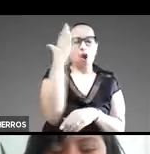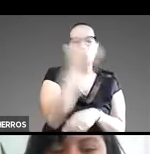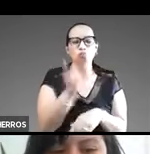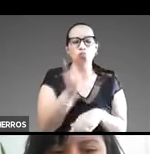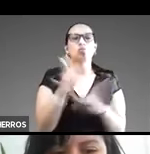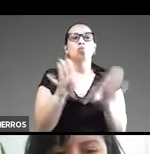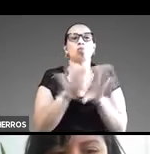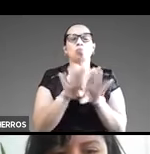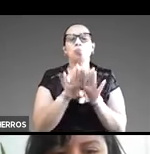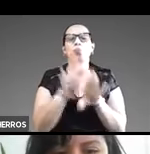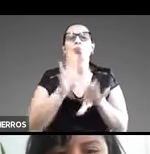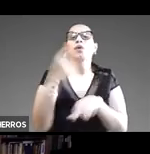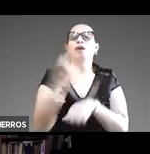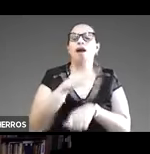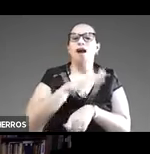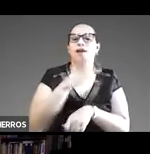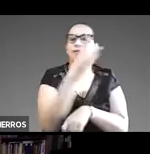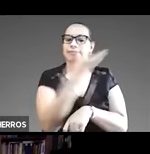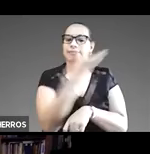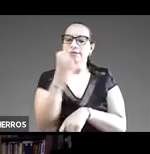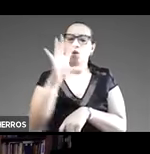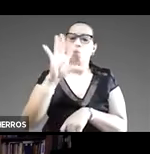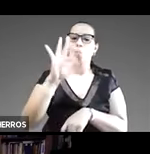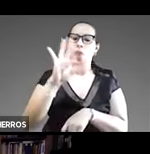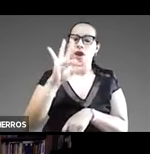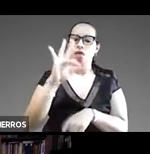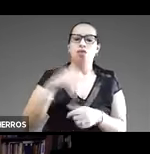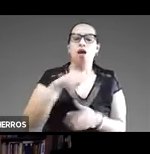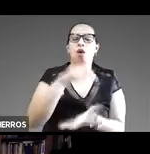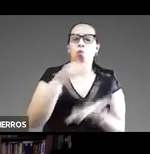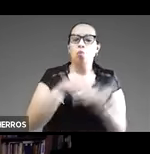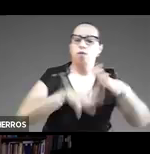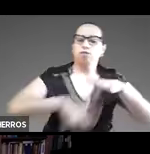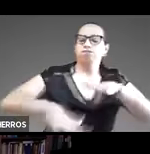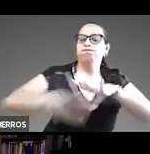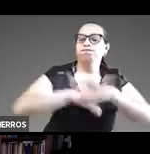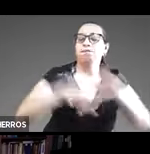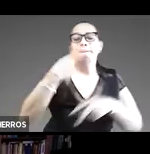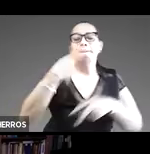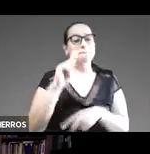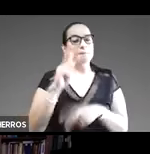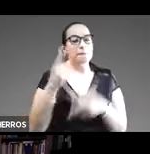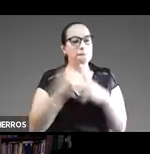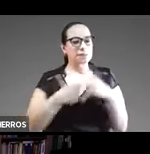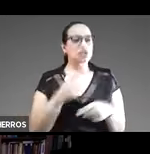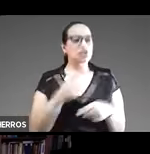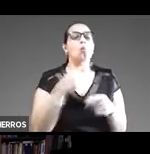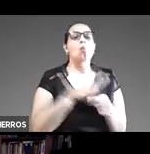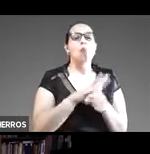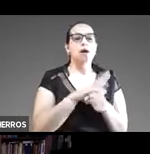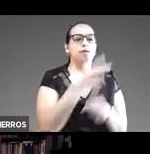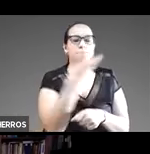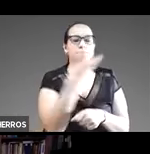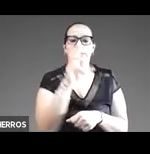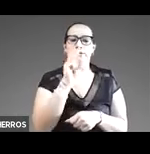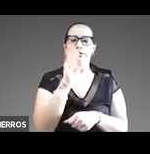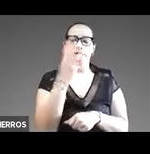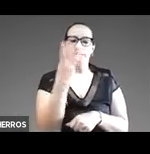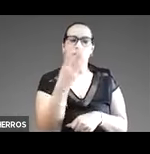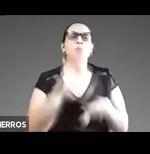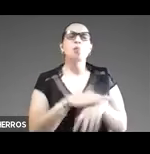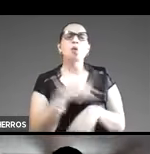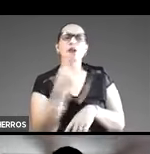coloquialmente, porque son 340 colonias, pero empezó con 333, ¿no? ¿Y por qué lo digo? Porque los